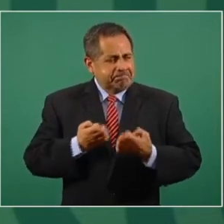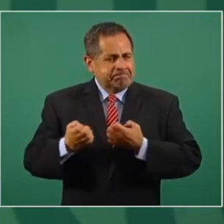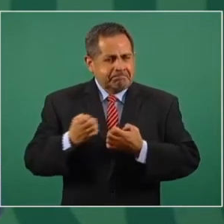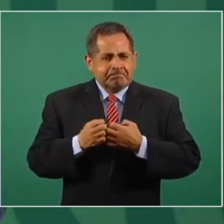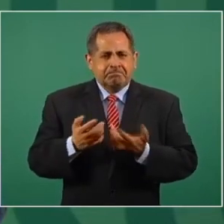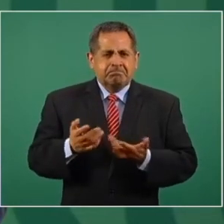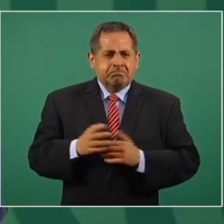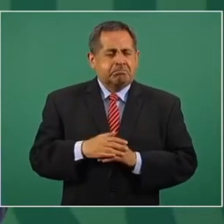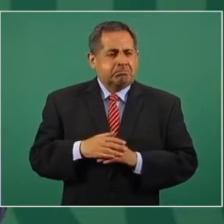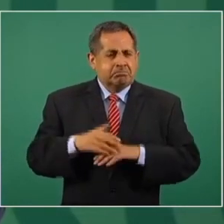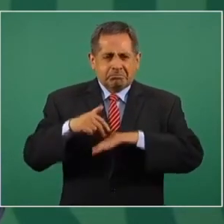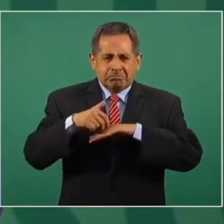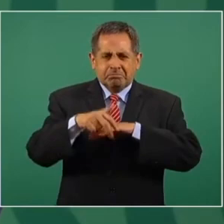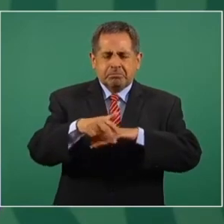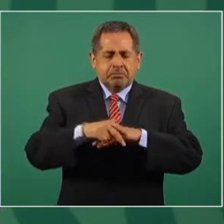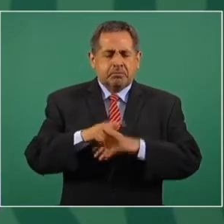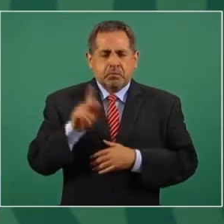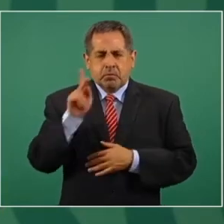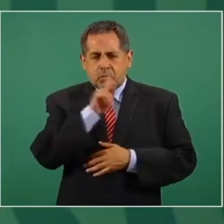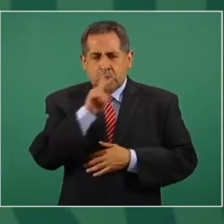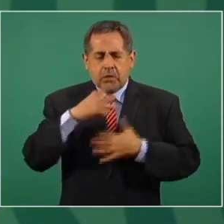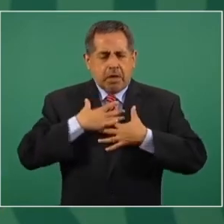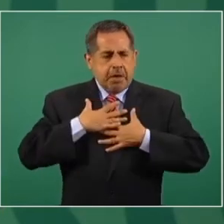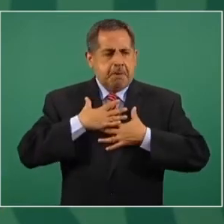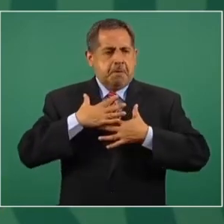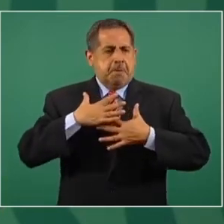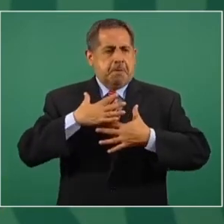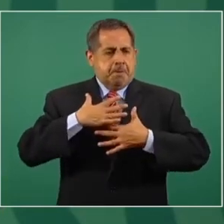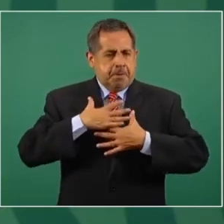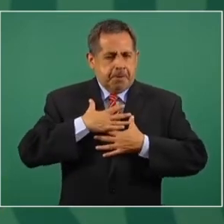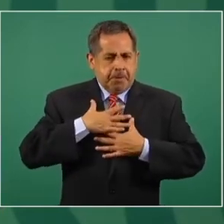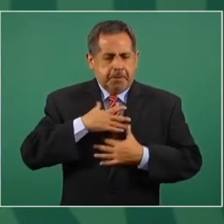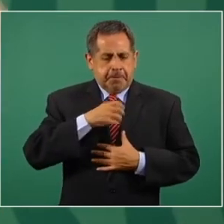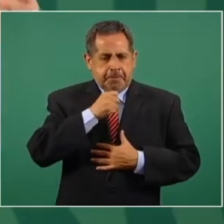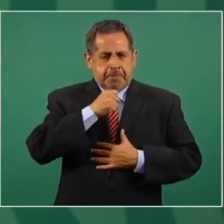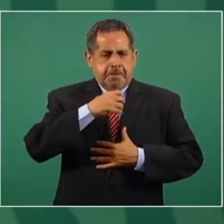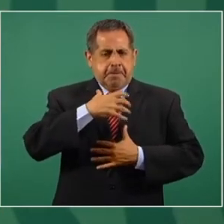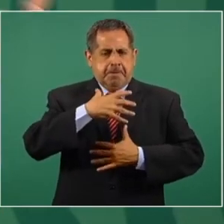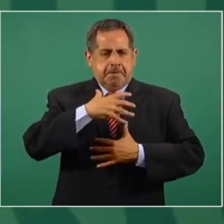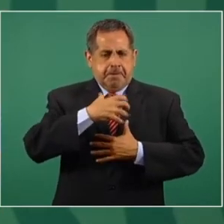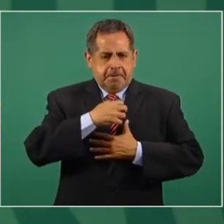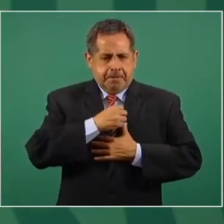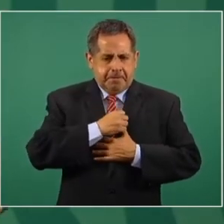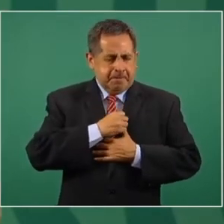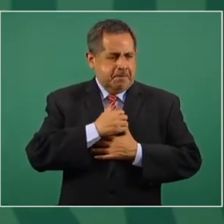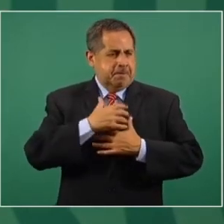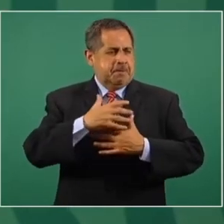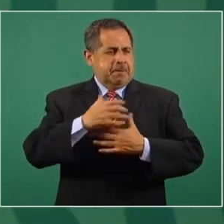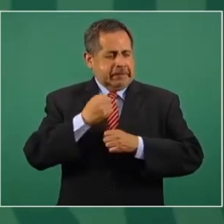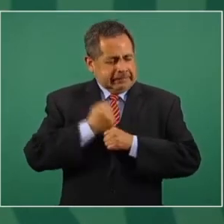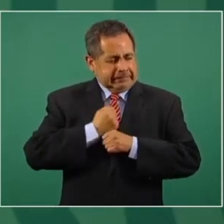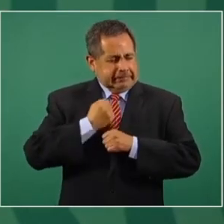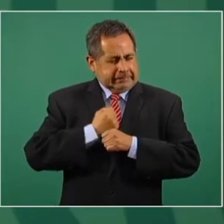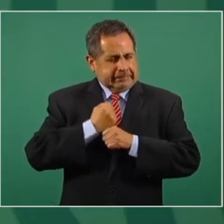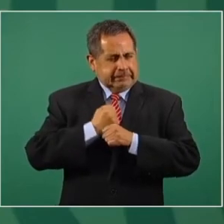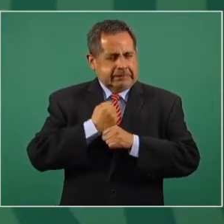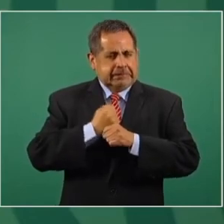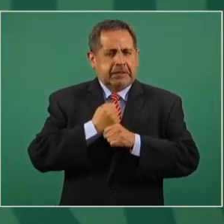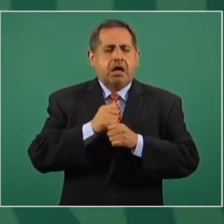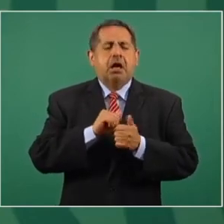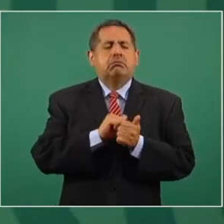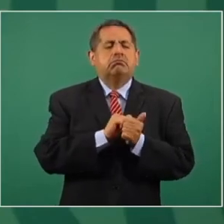hacer ejercicios de respiración, y afortunadamente salí